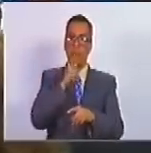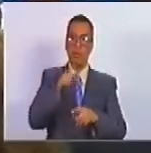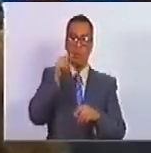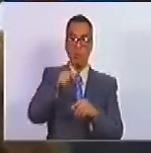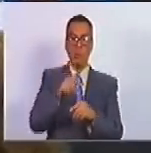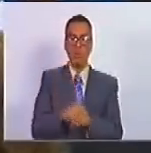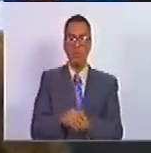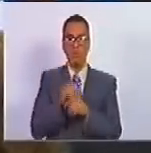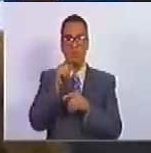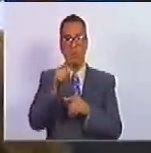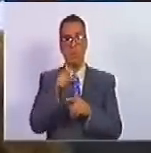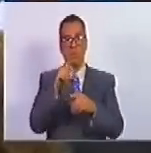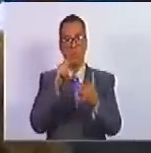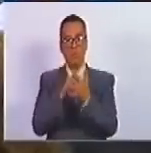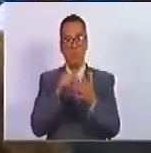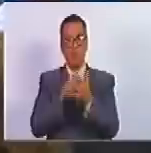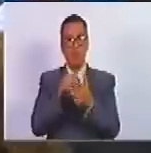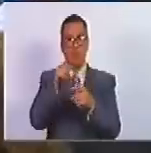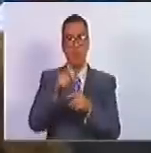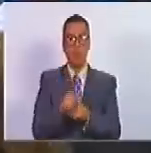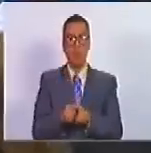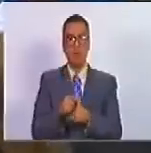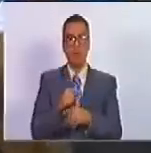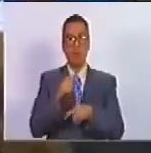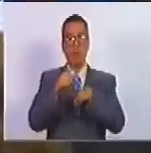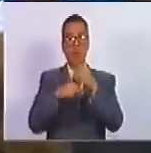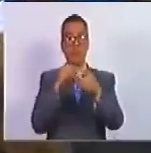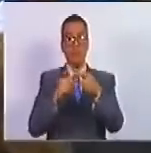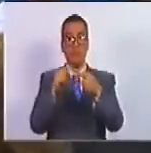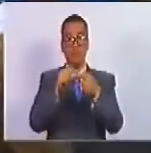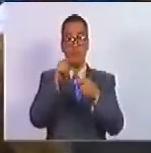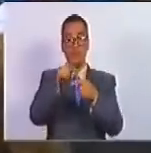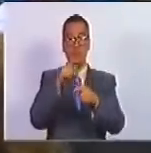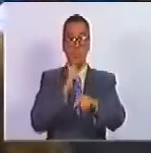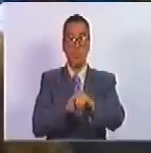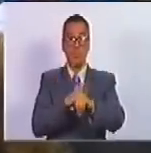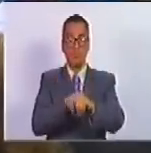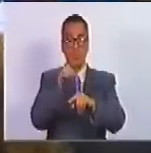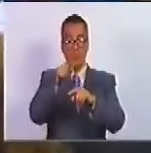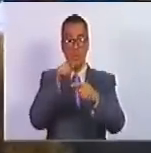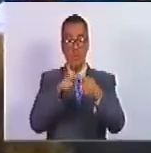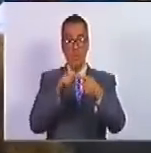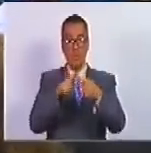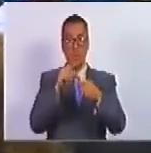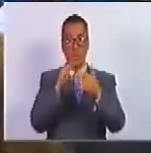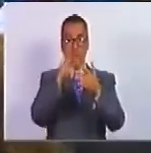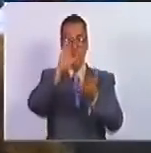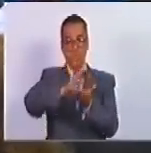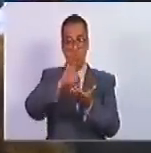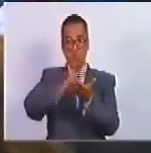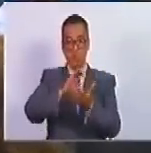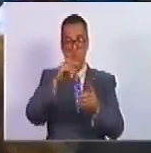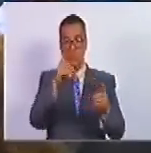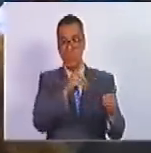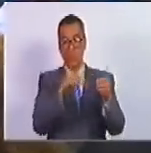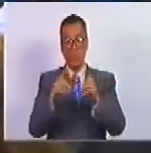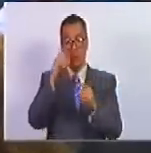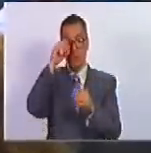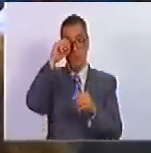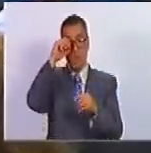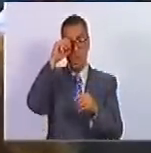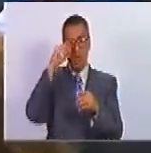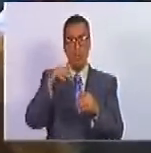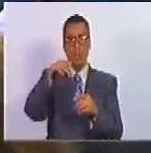precisamente ese el punto que hemos colocado en este momento en el centro de la discusión de